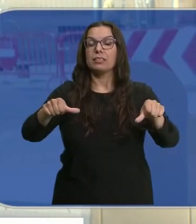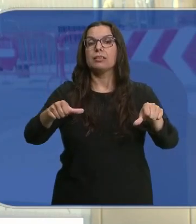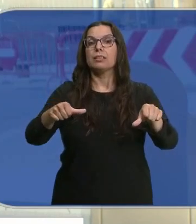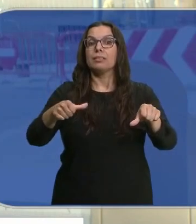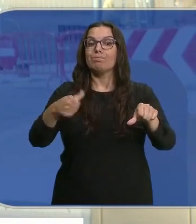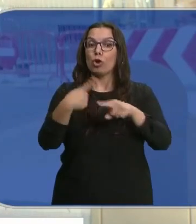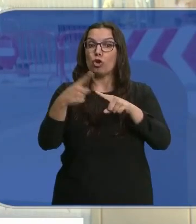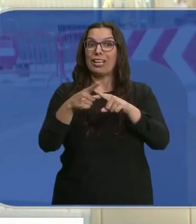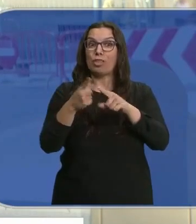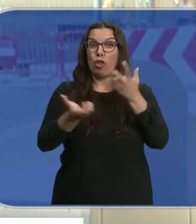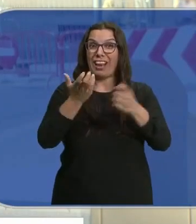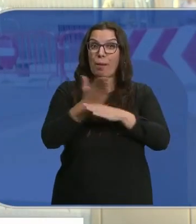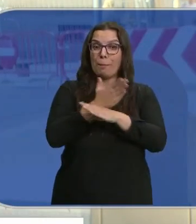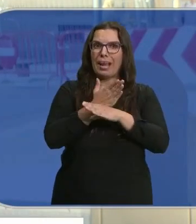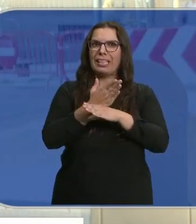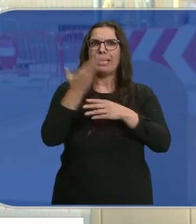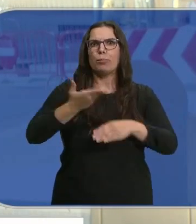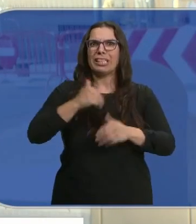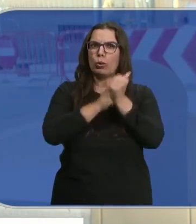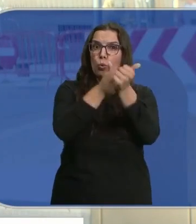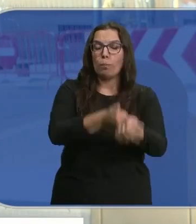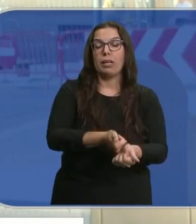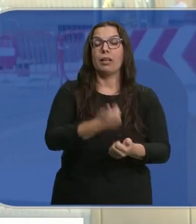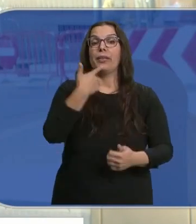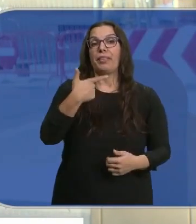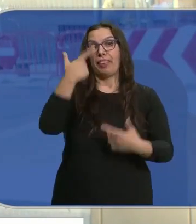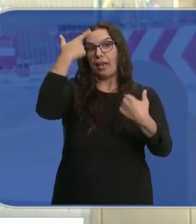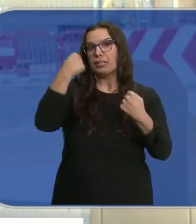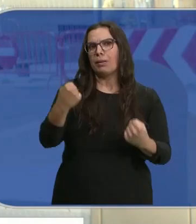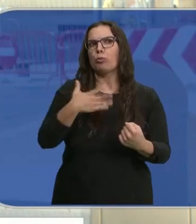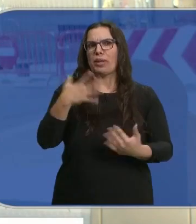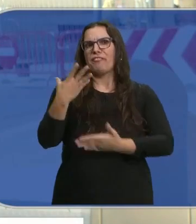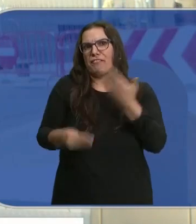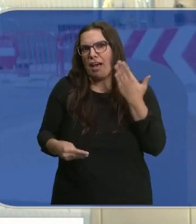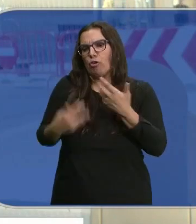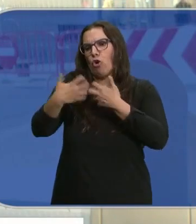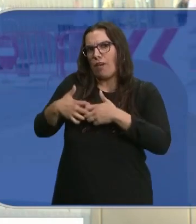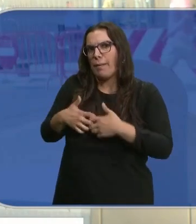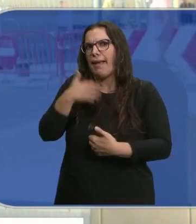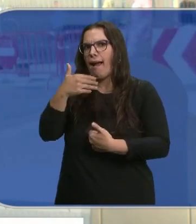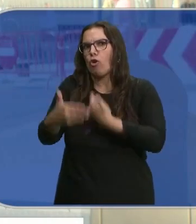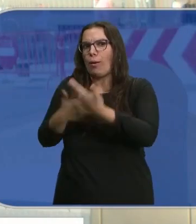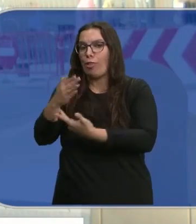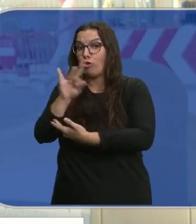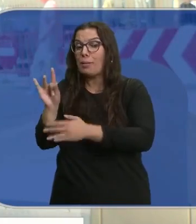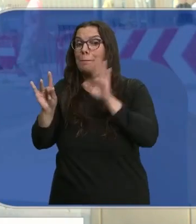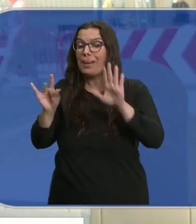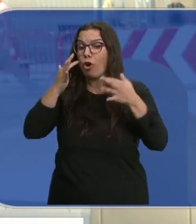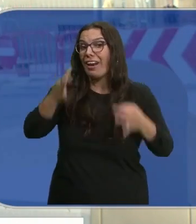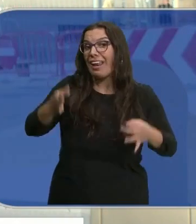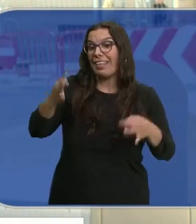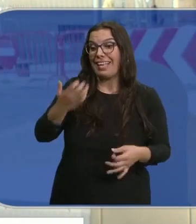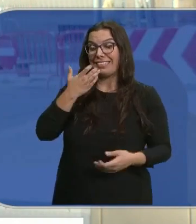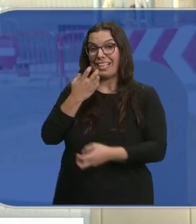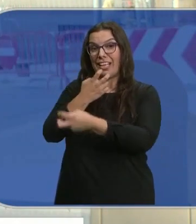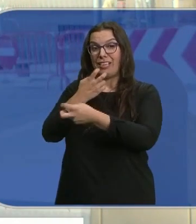tortillas precocinadas. Y es que los expertos señalan que aunque pueda haberse producido algún tipo de fallo en la cadena de elaboración, la posible presencia